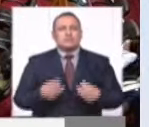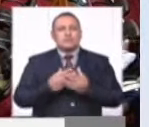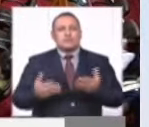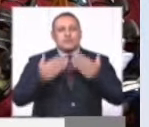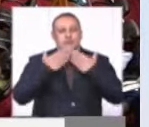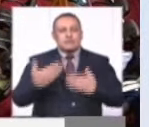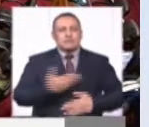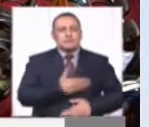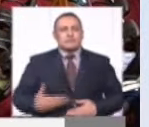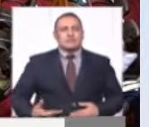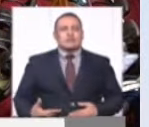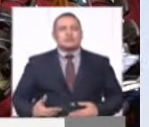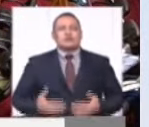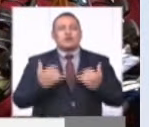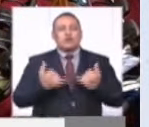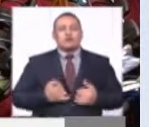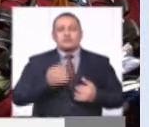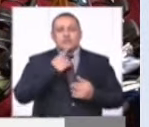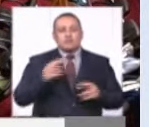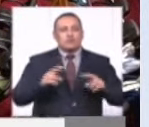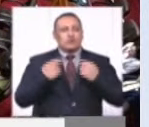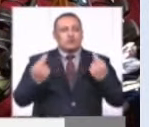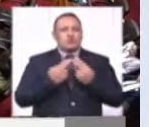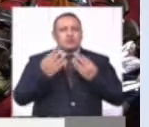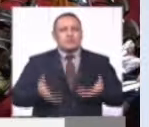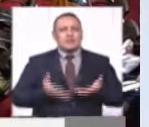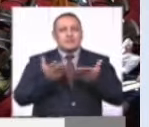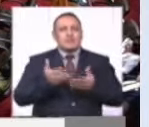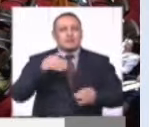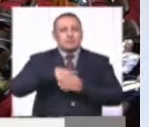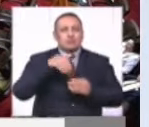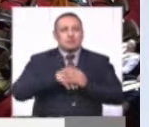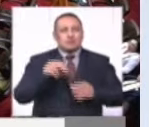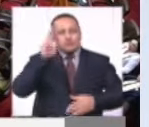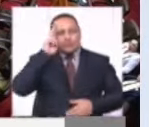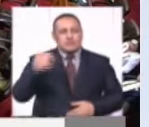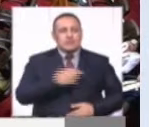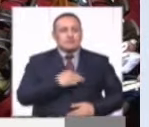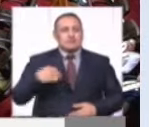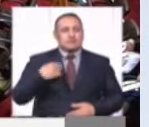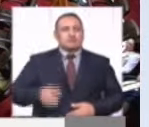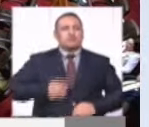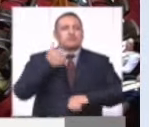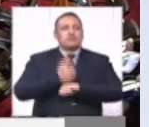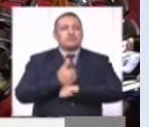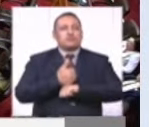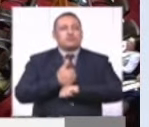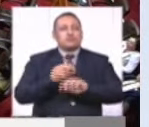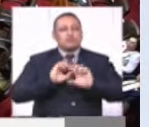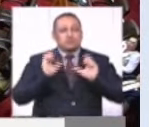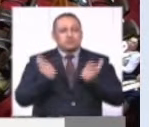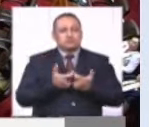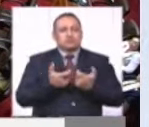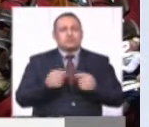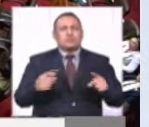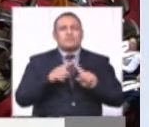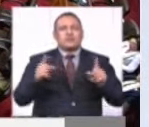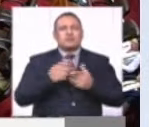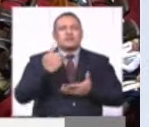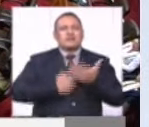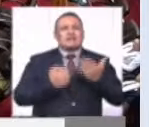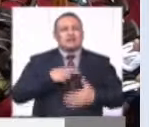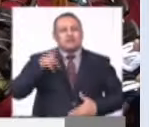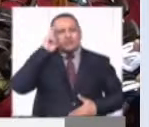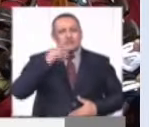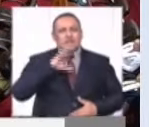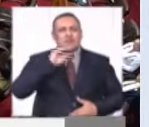Gracias, presidente. Hoy estamos reunidos para darle el voto de confianza al presidente del Consejo de Ministros. Presidente, ¿de qué confianza vamos